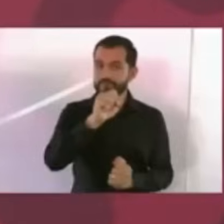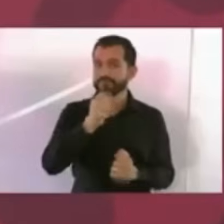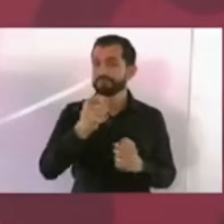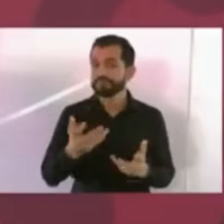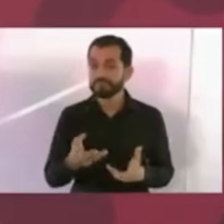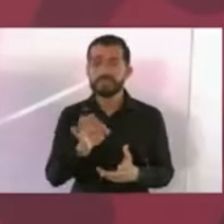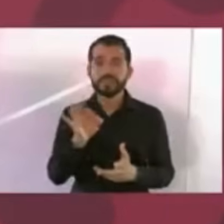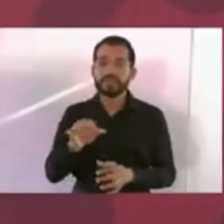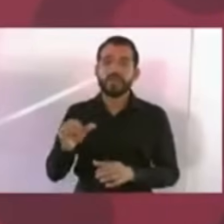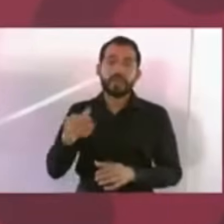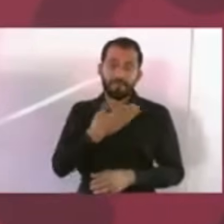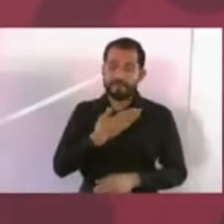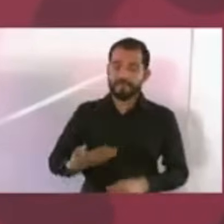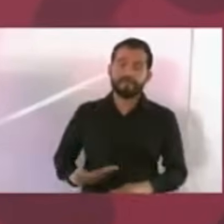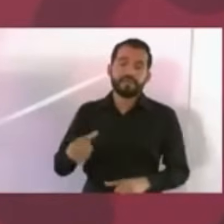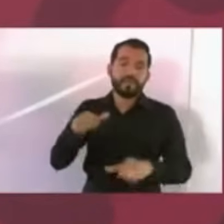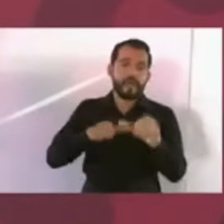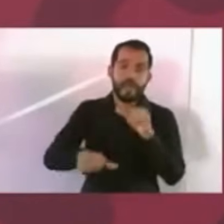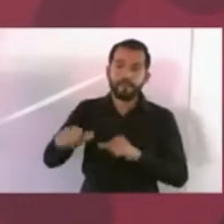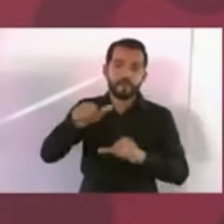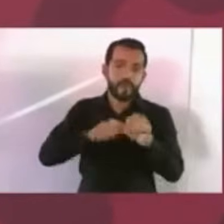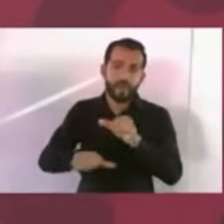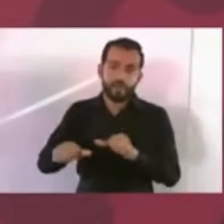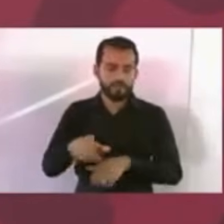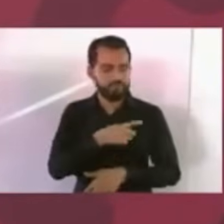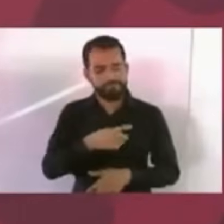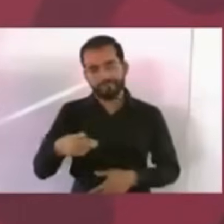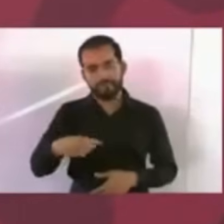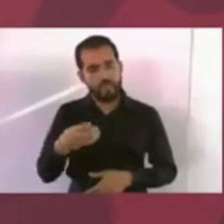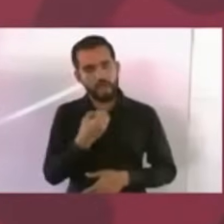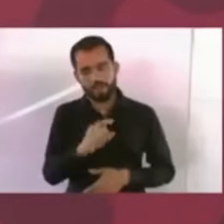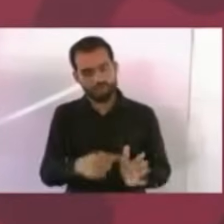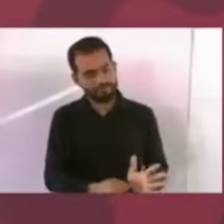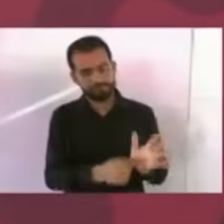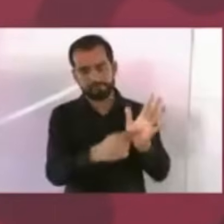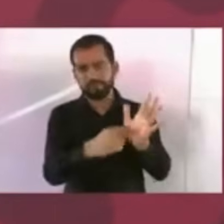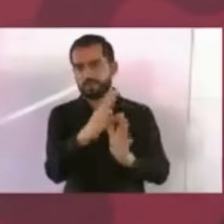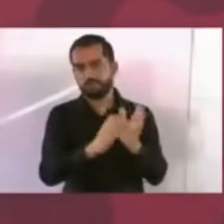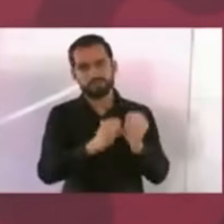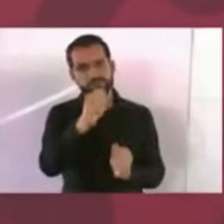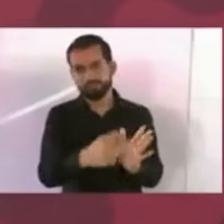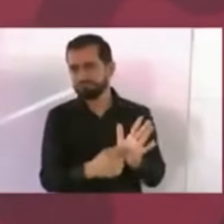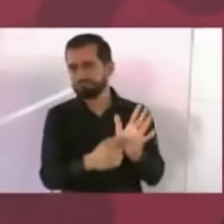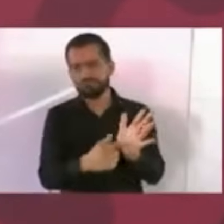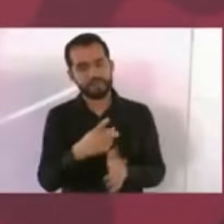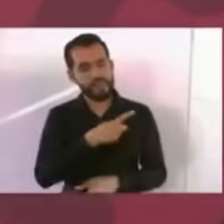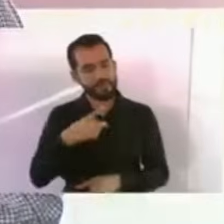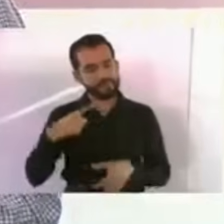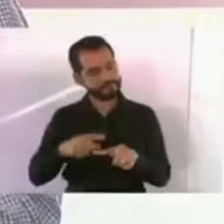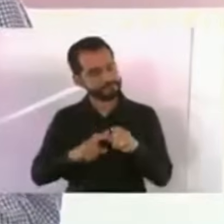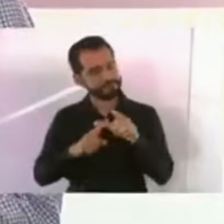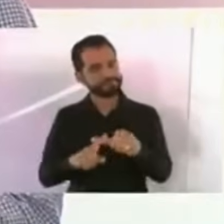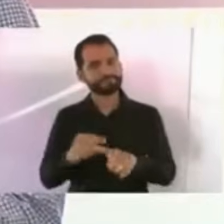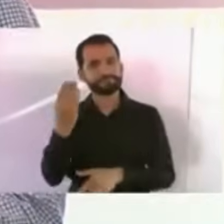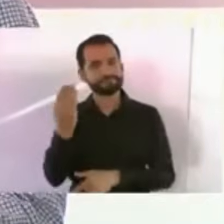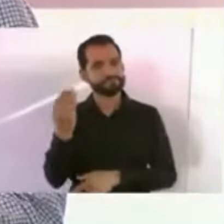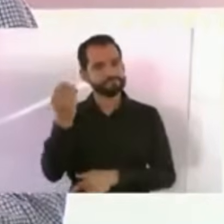esté quien esté en el gobierno, van a tener que seguir entregando esa pensión.